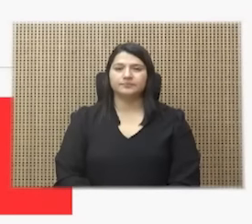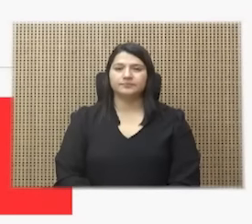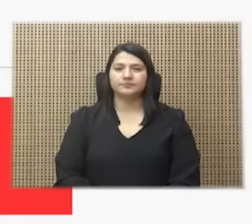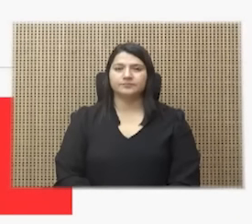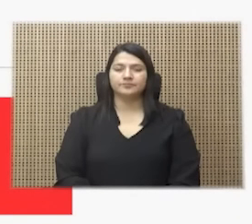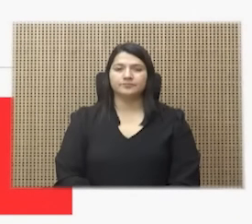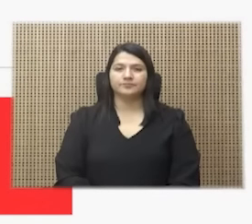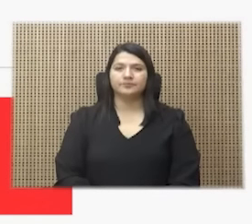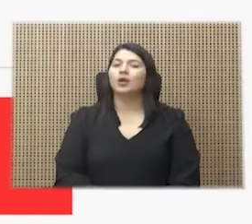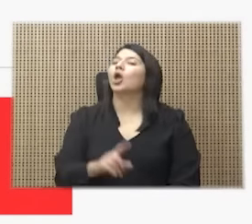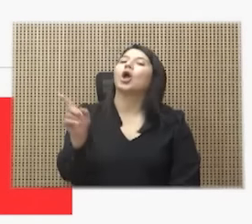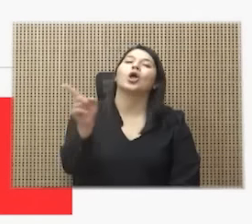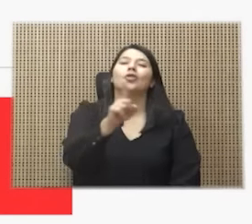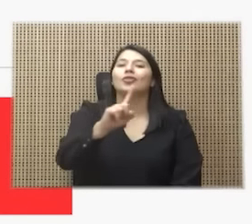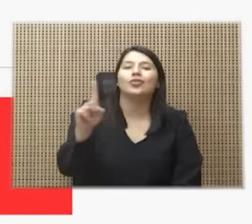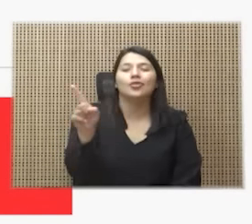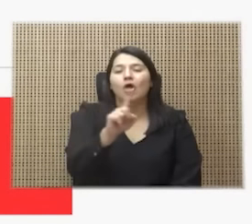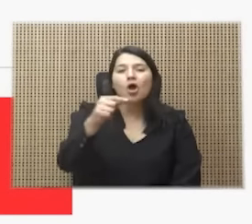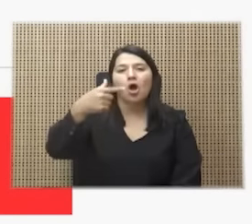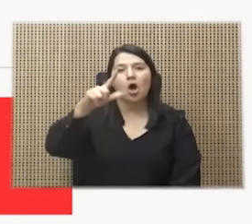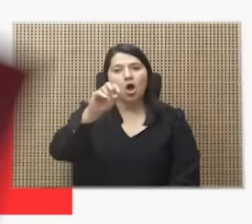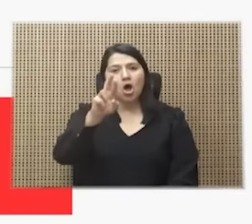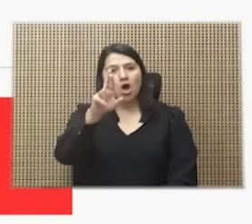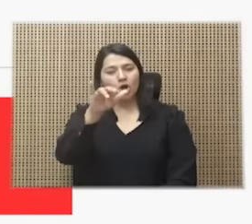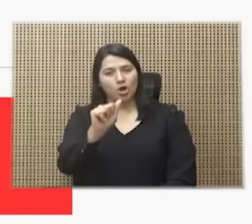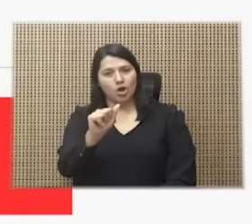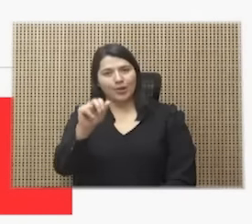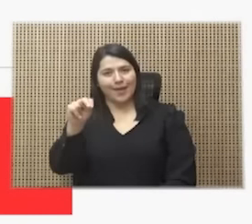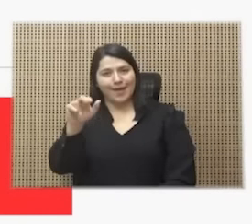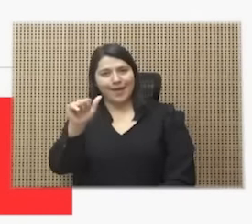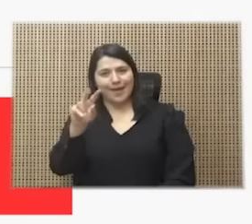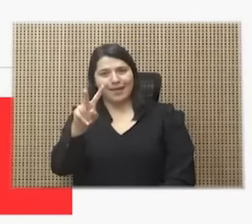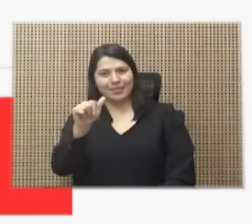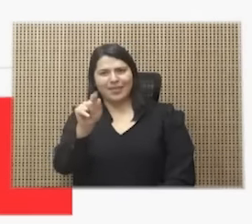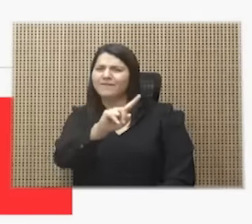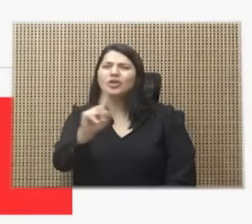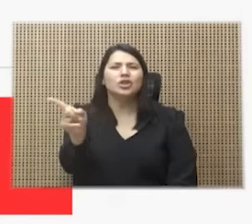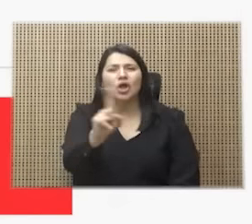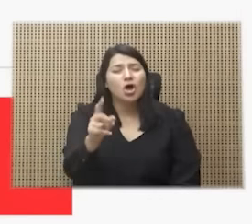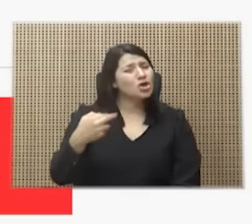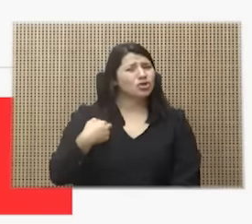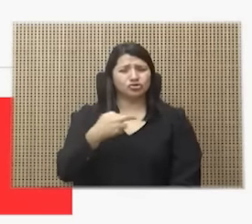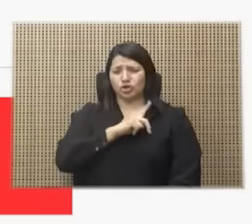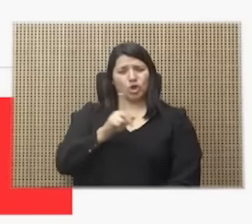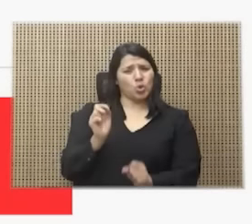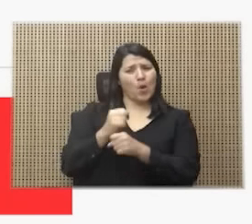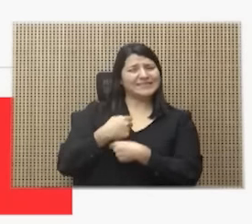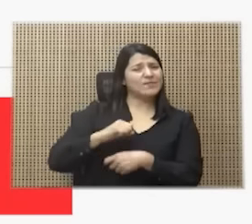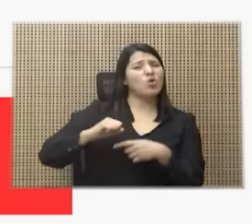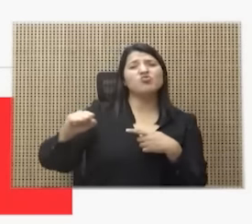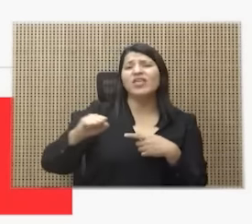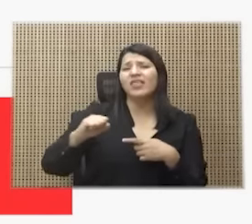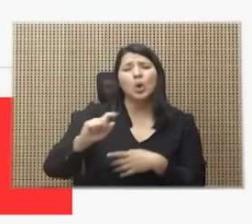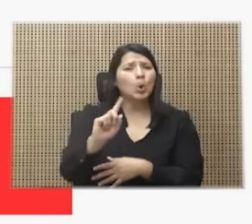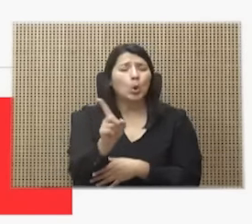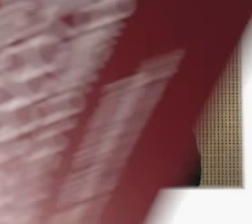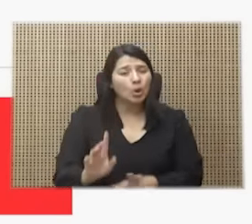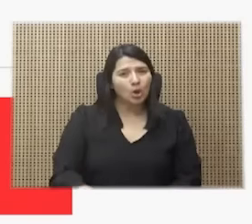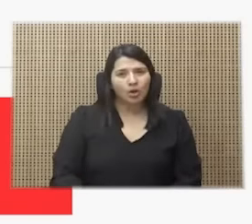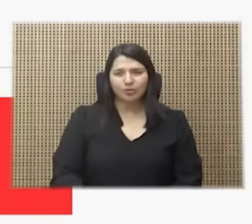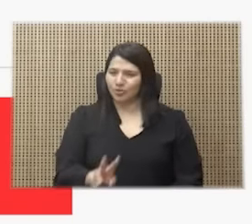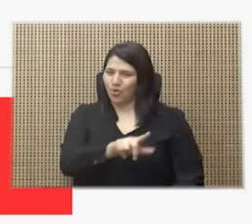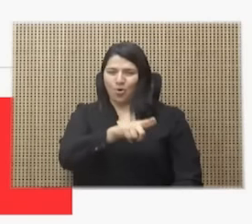No, doña Gloria Navas, no, no hicimos el ridículo. Más bien, adivine qué,